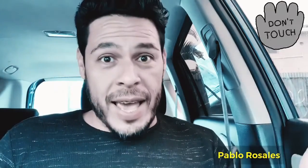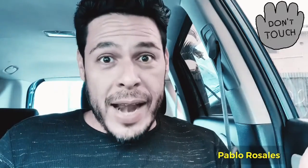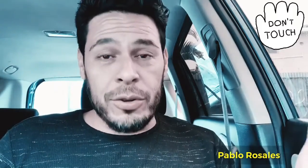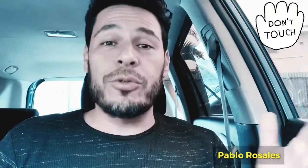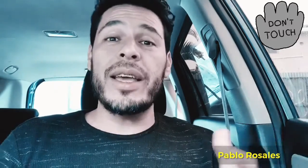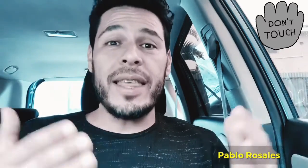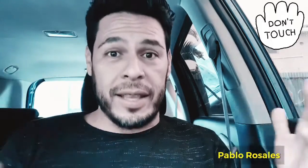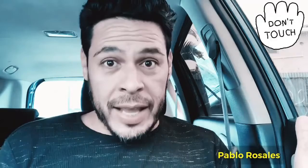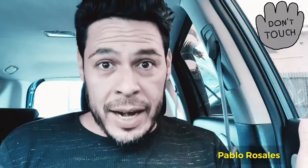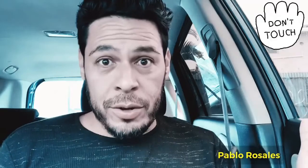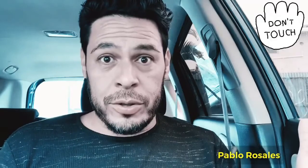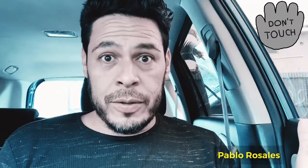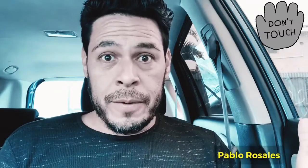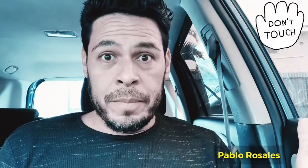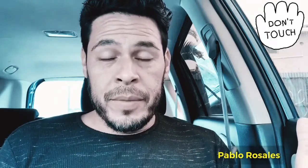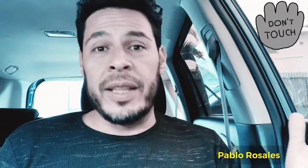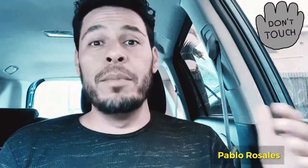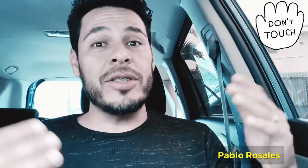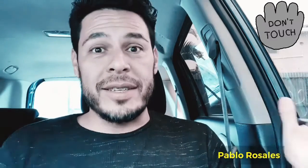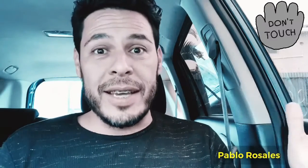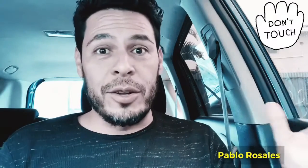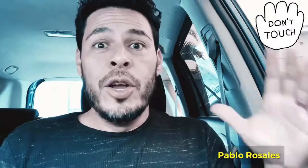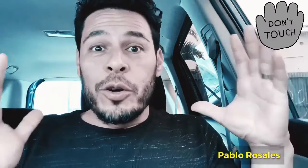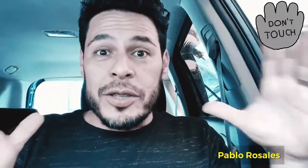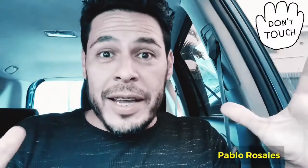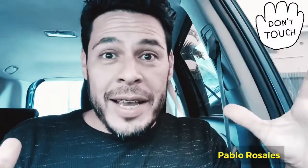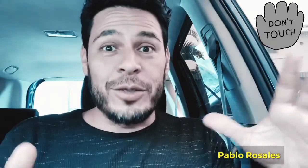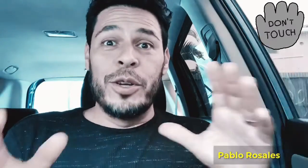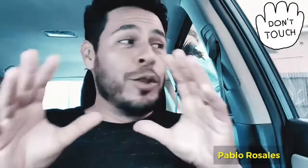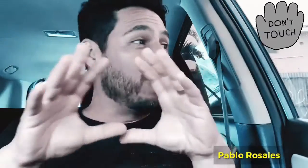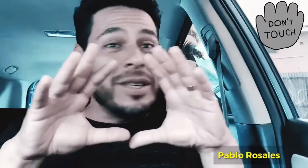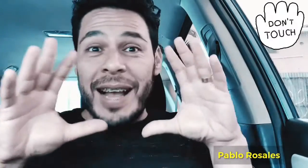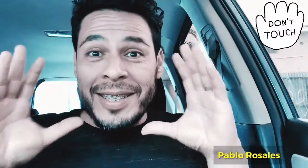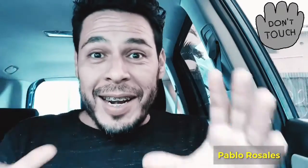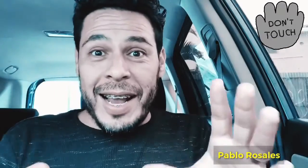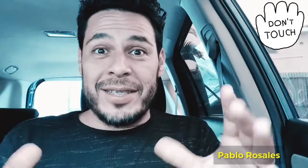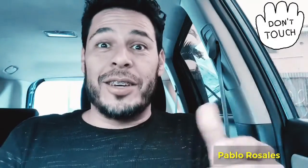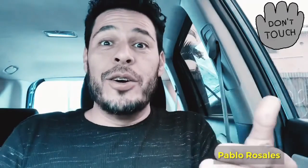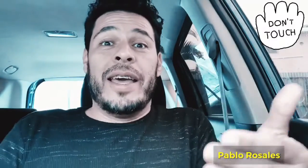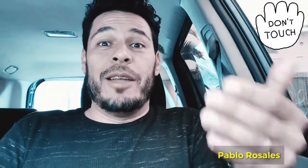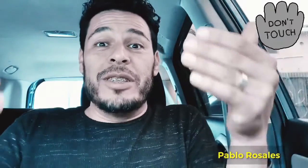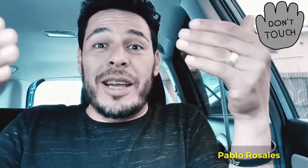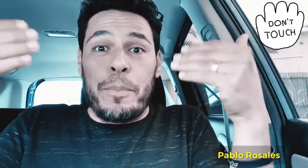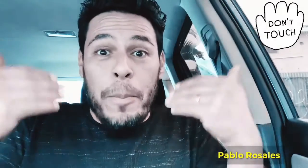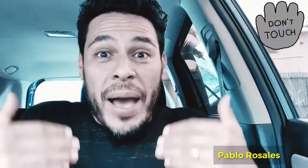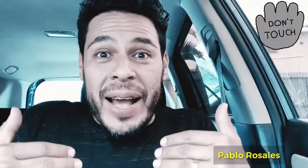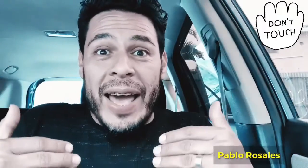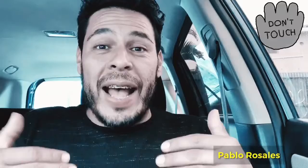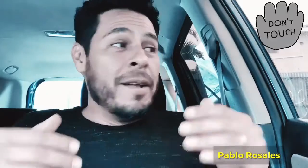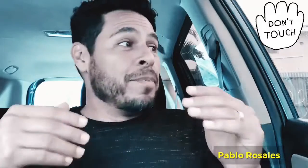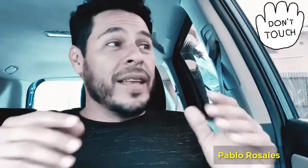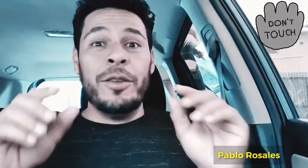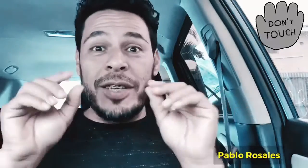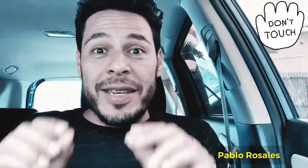hay que callarlo, esto hay que detenerlo. Tenemos que hacerlo. Consideren esto, todo es tan sarcástico que nuestra propia